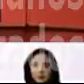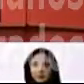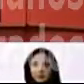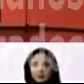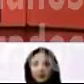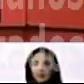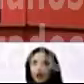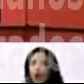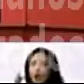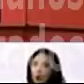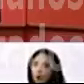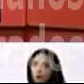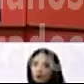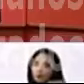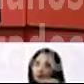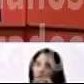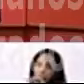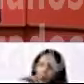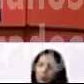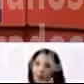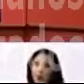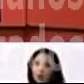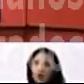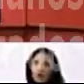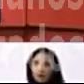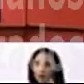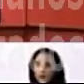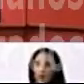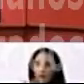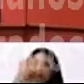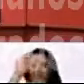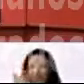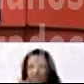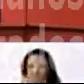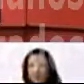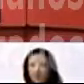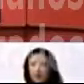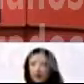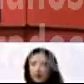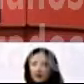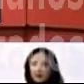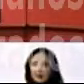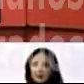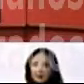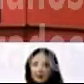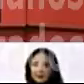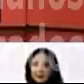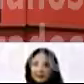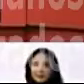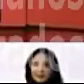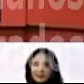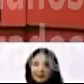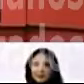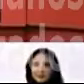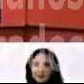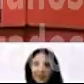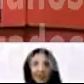juicio en los tribunales ordinarios contra estos terroristas, y que sea la justicia. Nosotros no estamos juzgando nada, lo que no estamos es